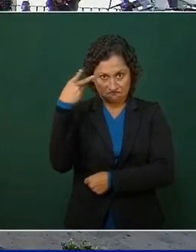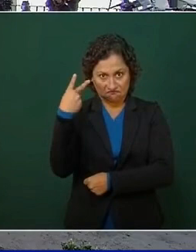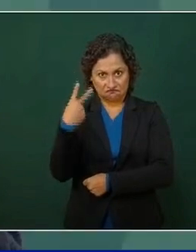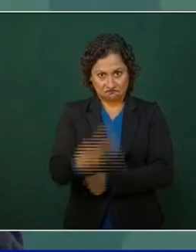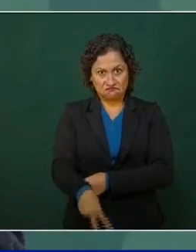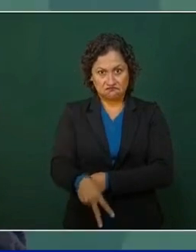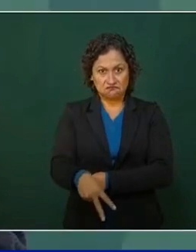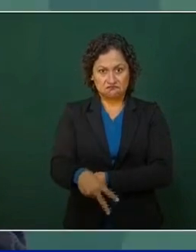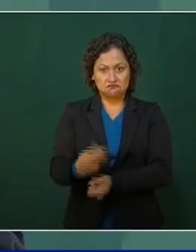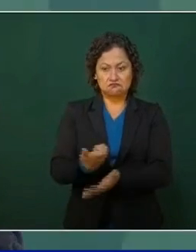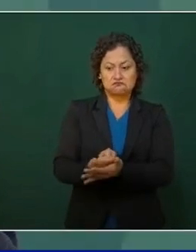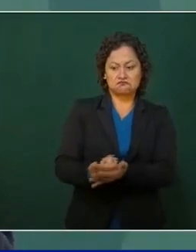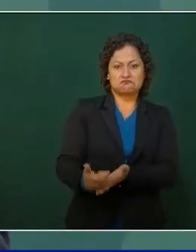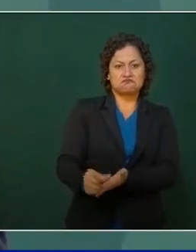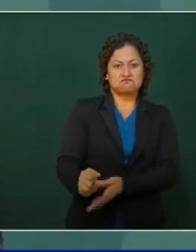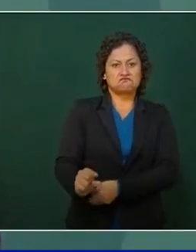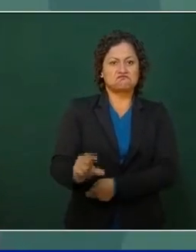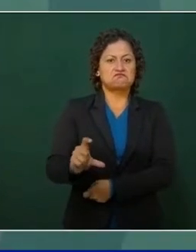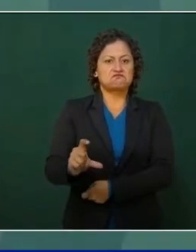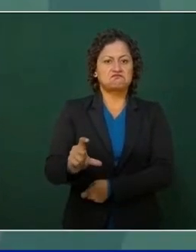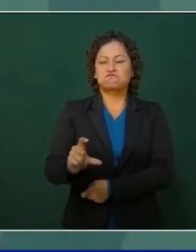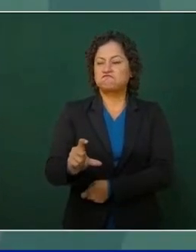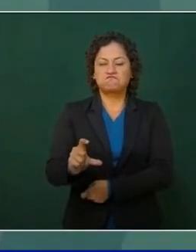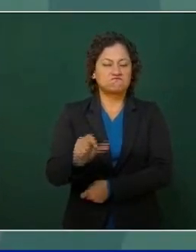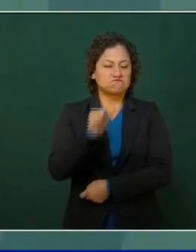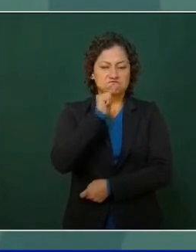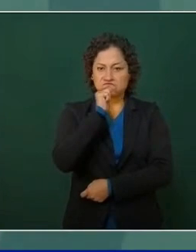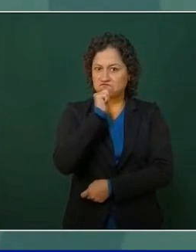menos aumentos en el salario,